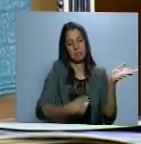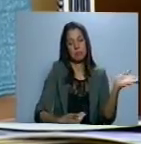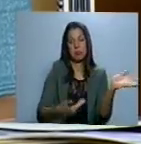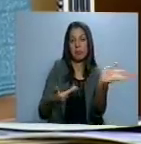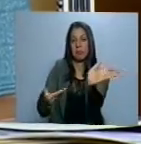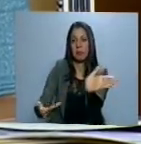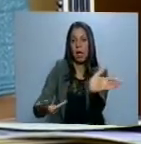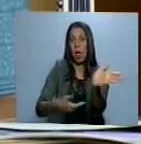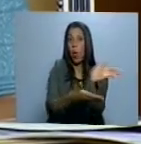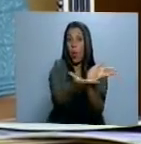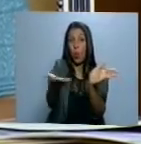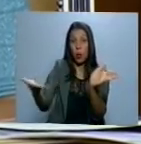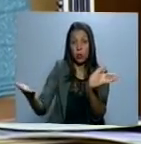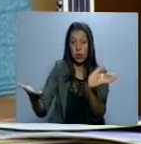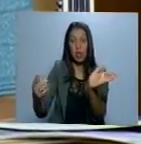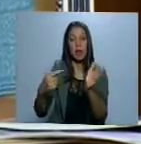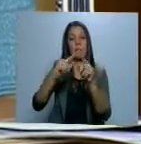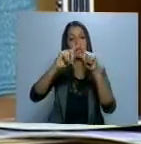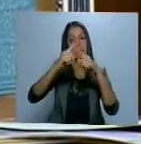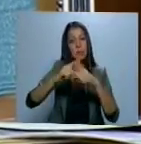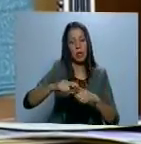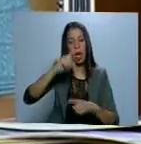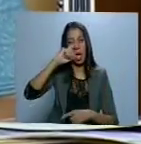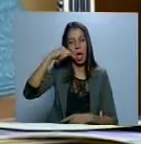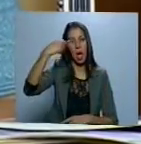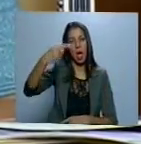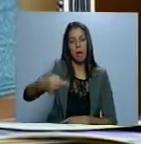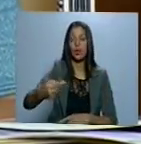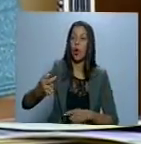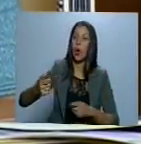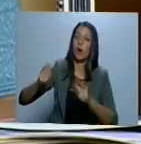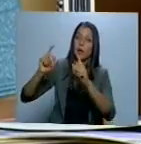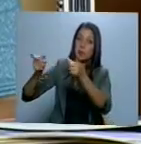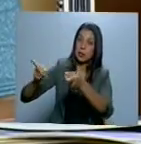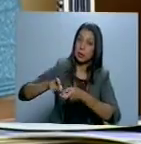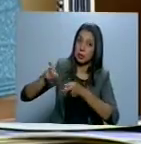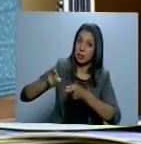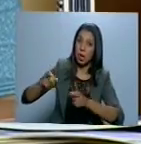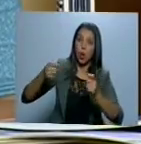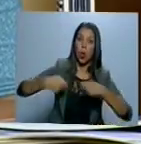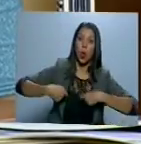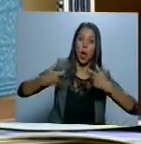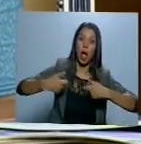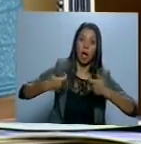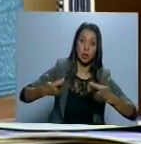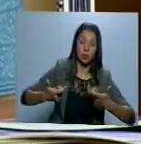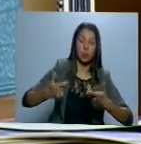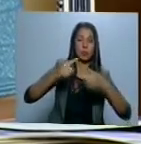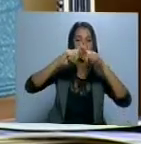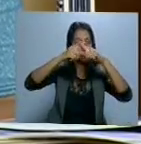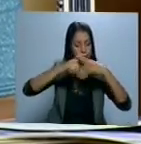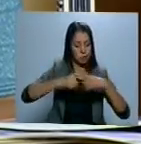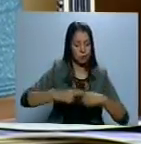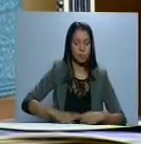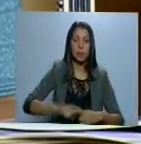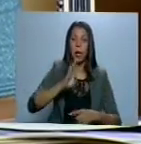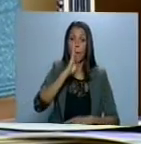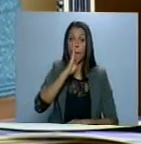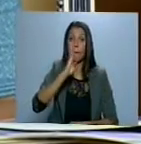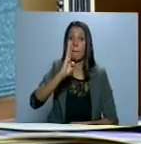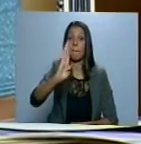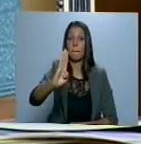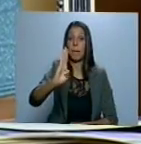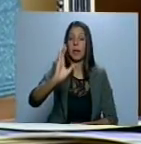Nacional Constituyente su presupuesto de ingresos y gastos. Obviamente es una institución sometida a las